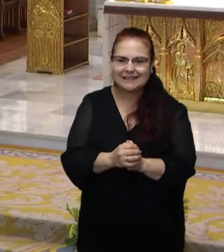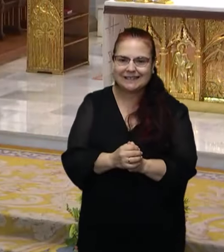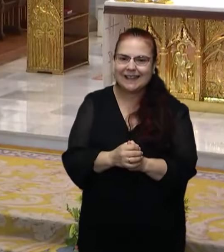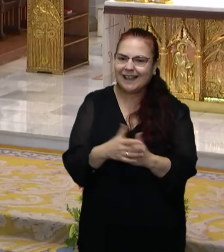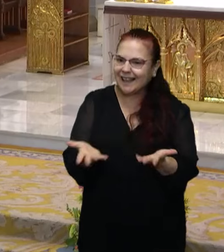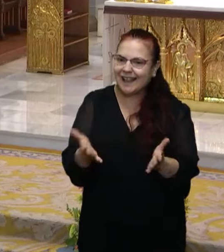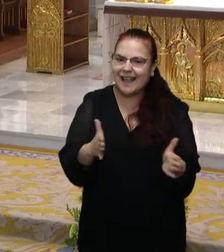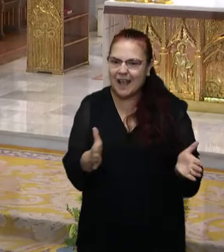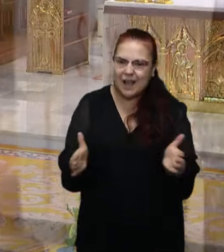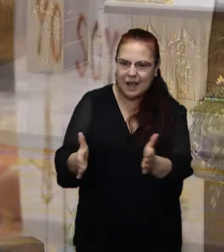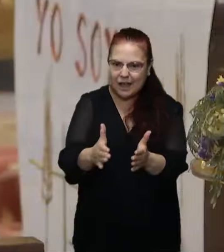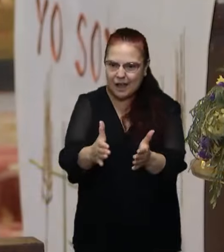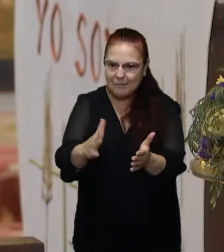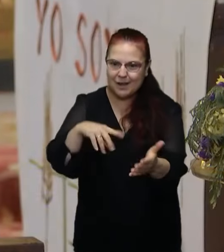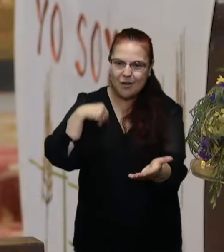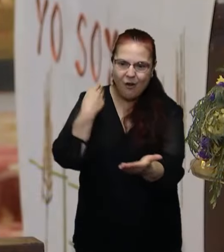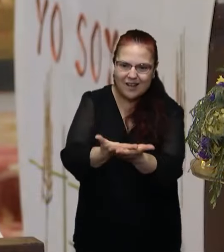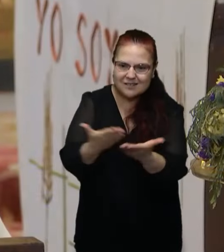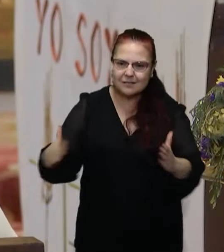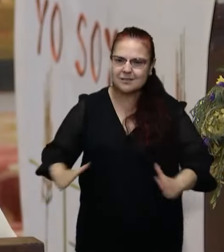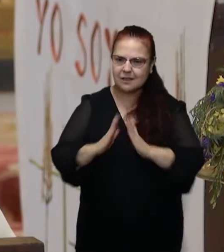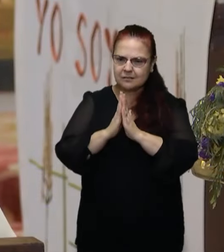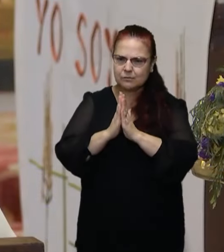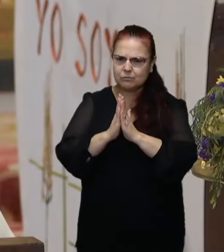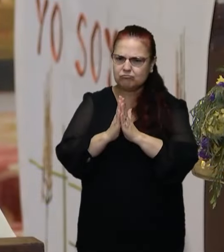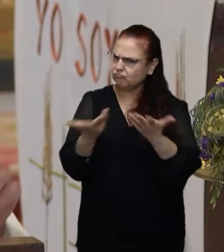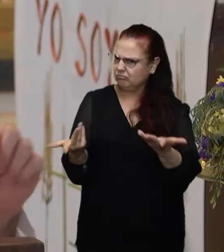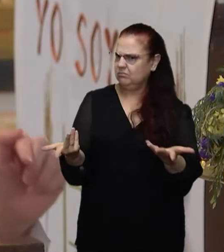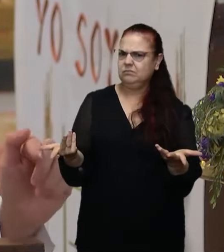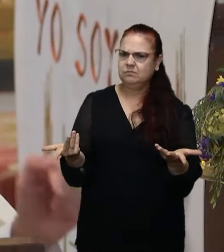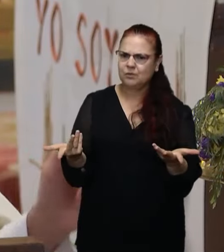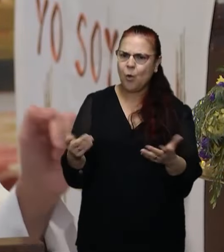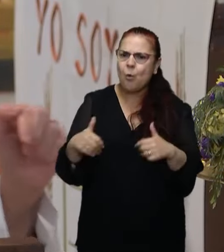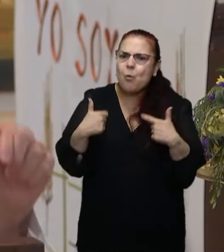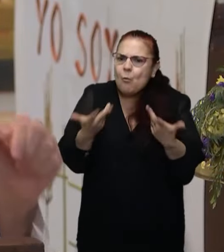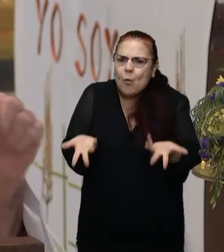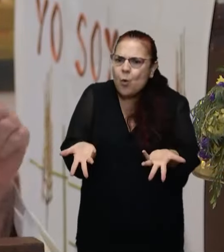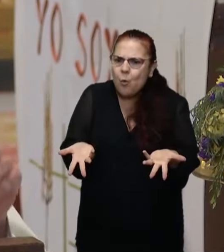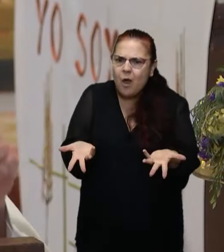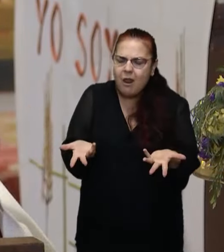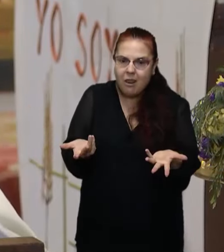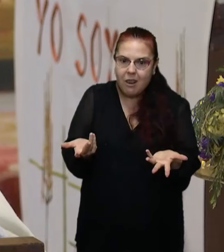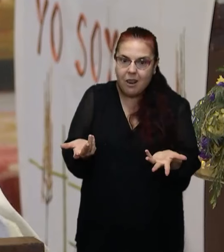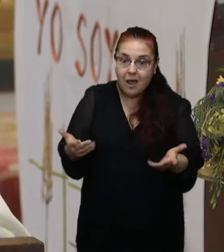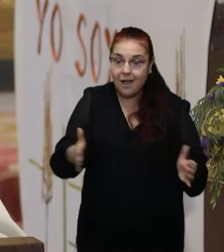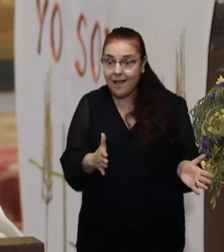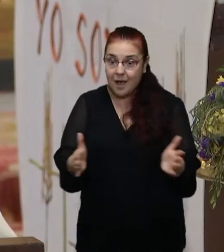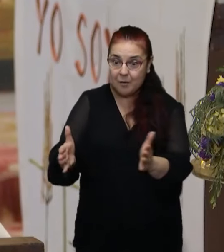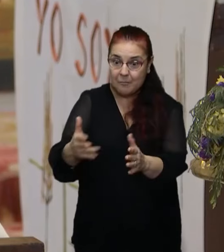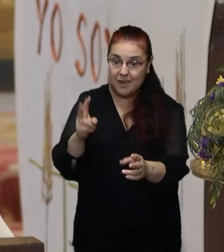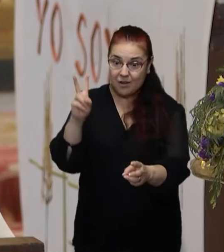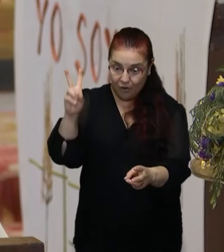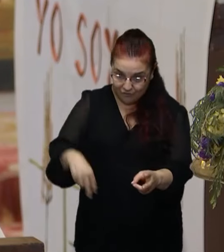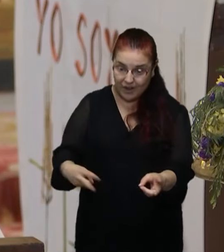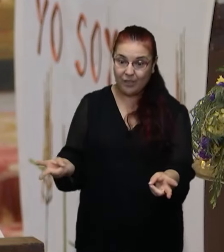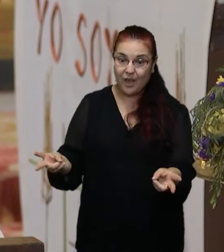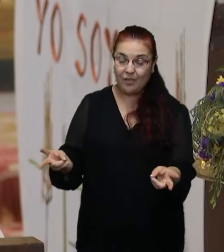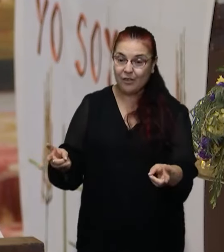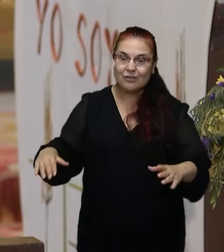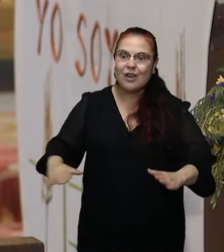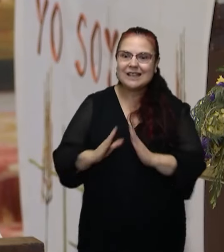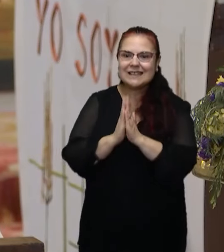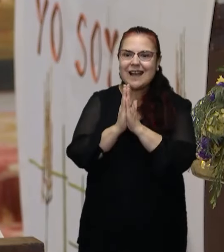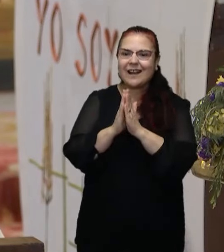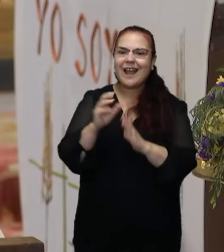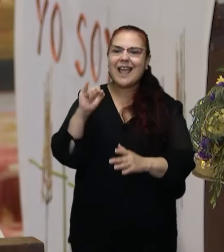¿cuál es el camino que nos lleva a la santidad? ¿Cuál es el camino por el que en verdad San Ignacio llegó a ser San Ignacio o Santa Teresa